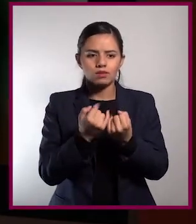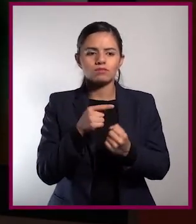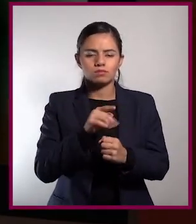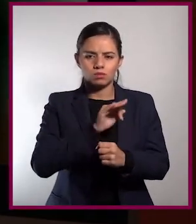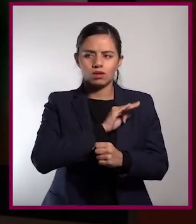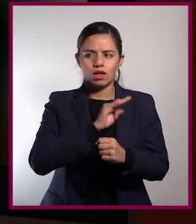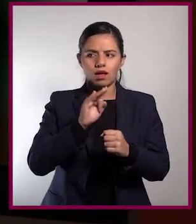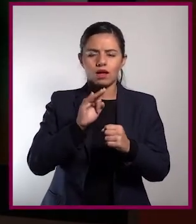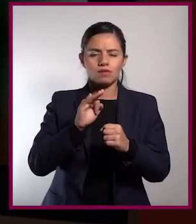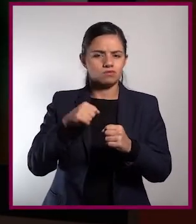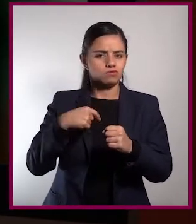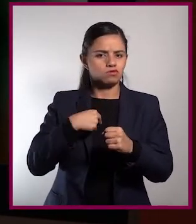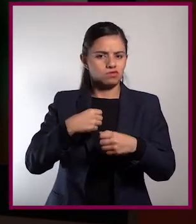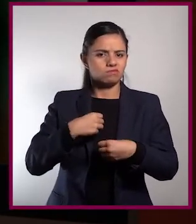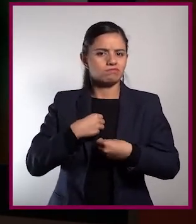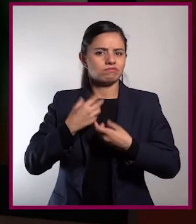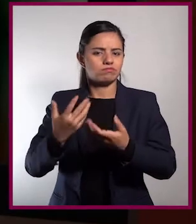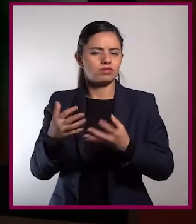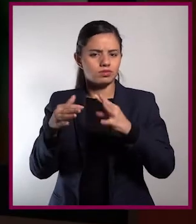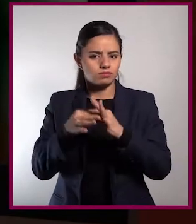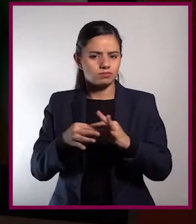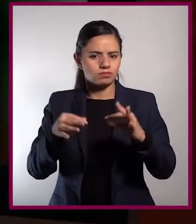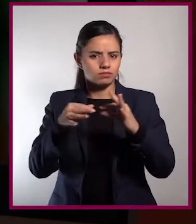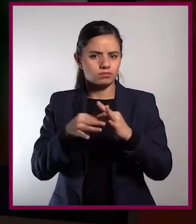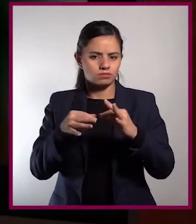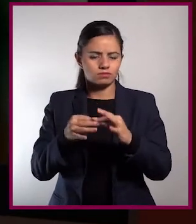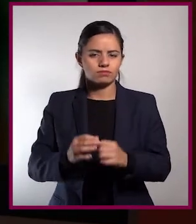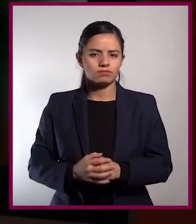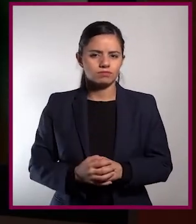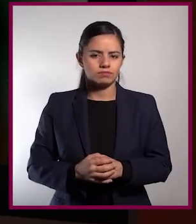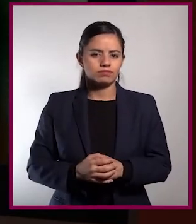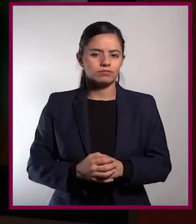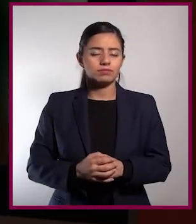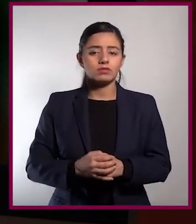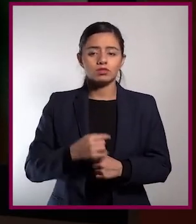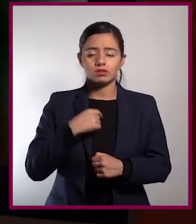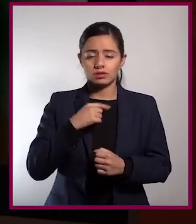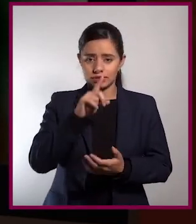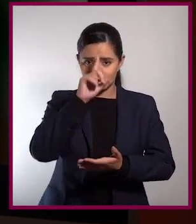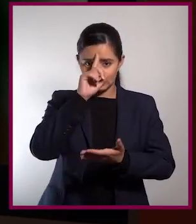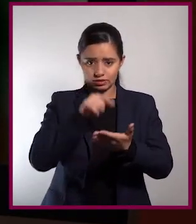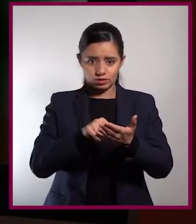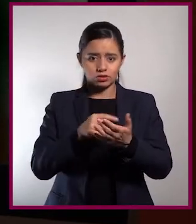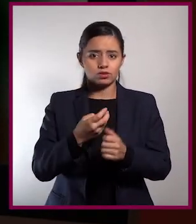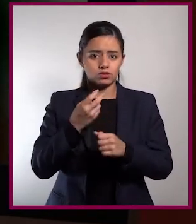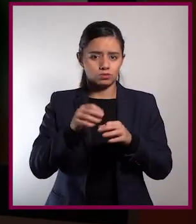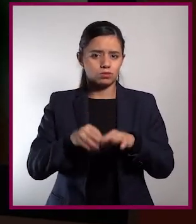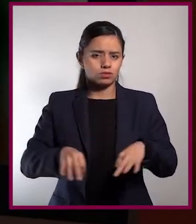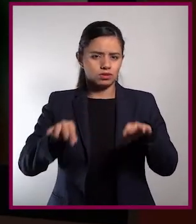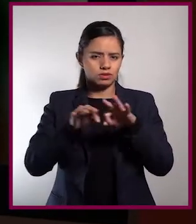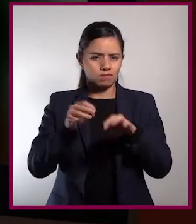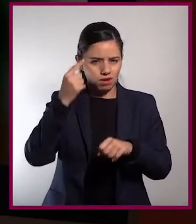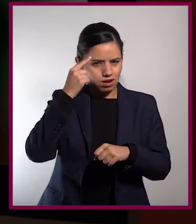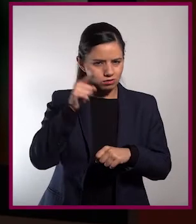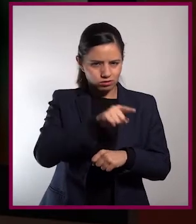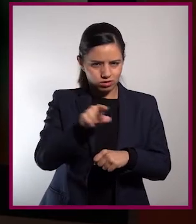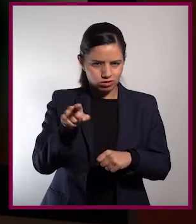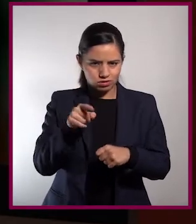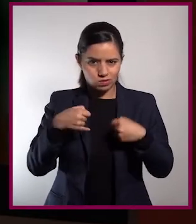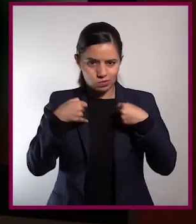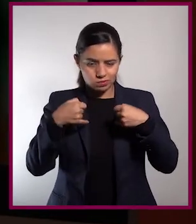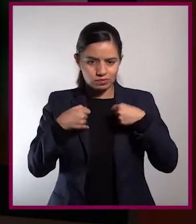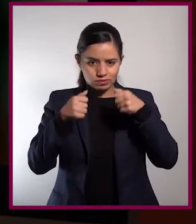para expresar las motivaciones que lo lleva al acto médico. Creo que un mensaje importante para su audiencia es